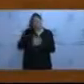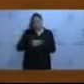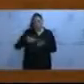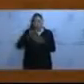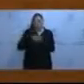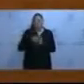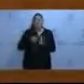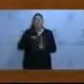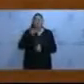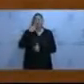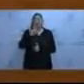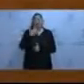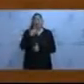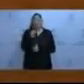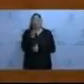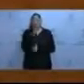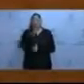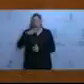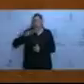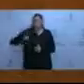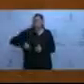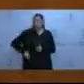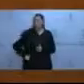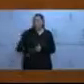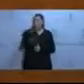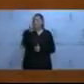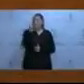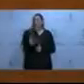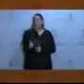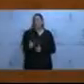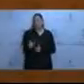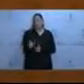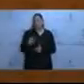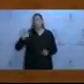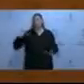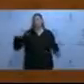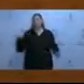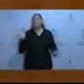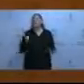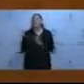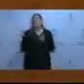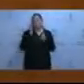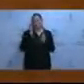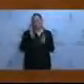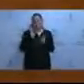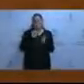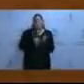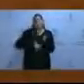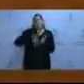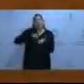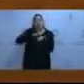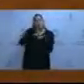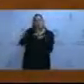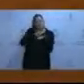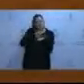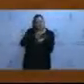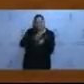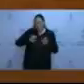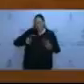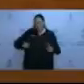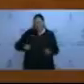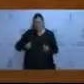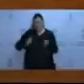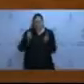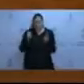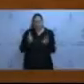35.000 euros a un profesional que fue sancionado y despedido, digámoslo